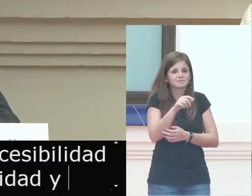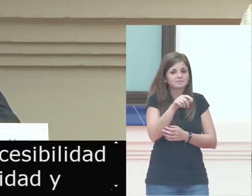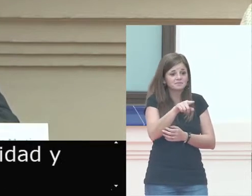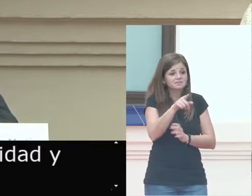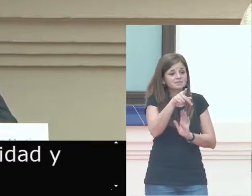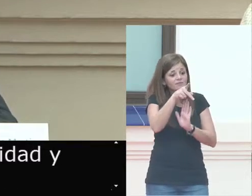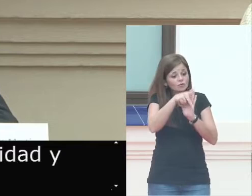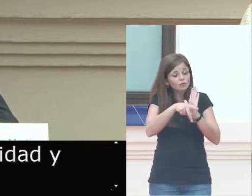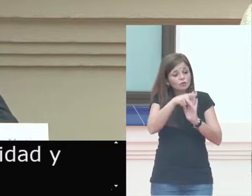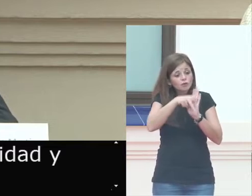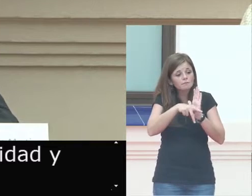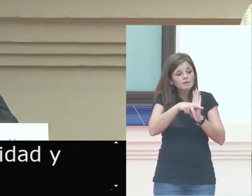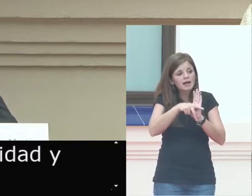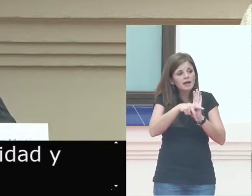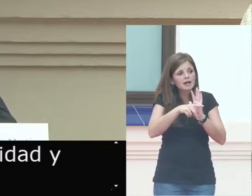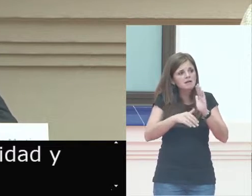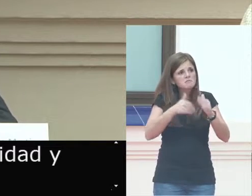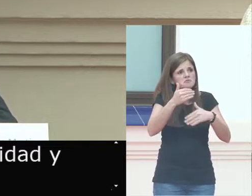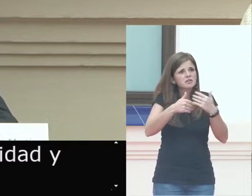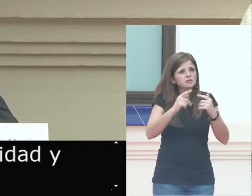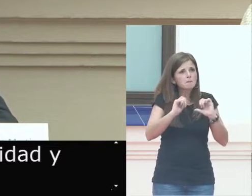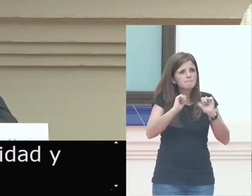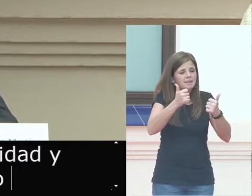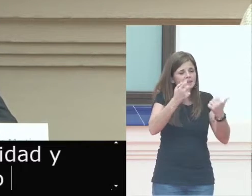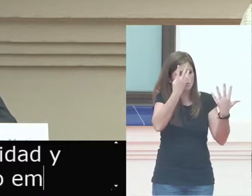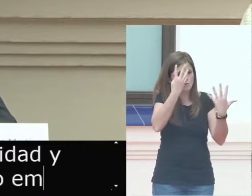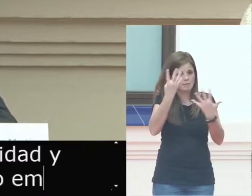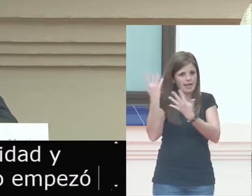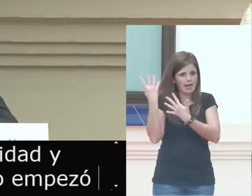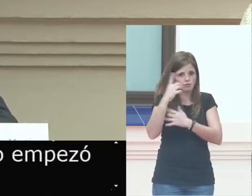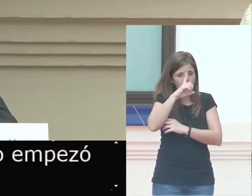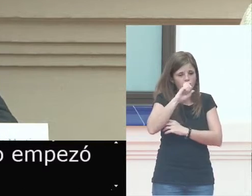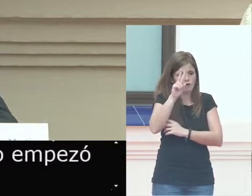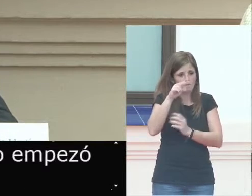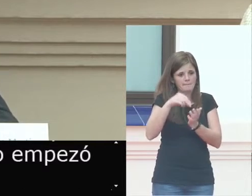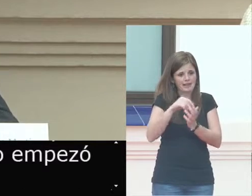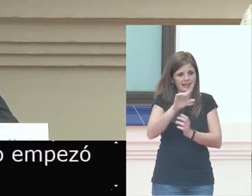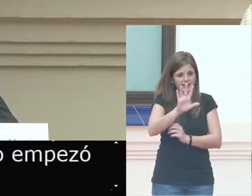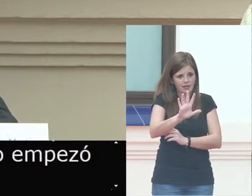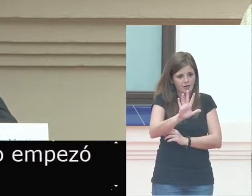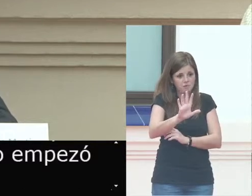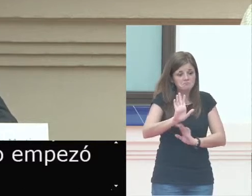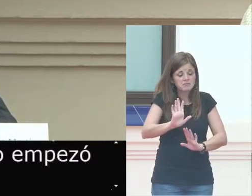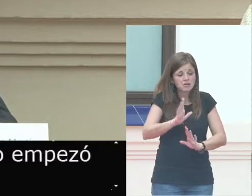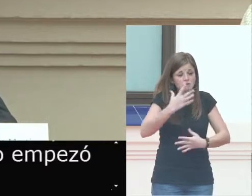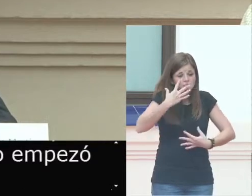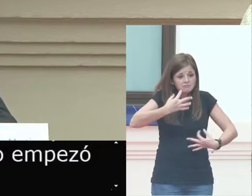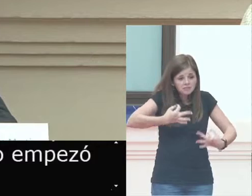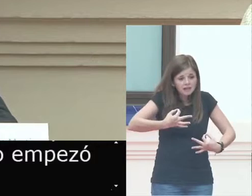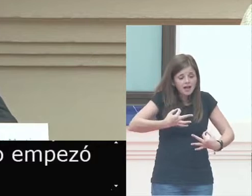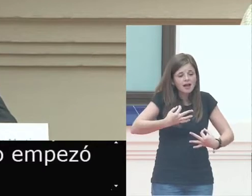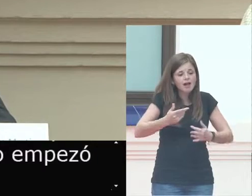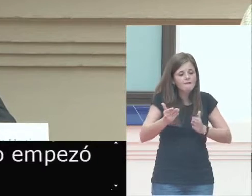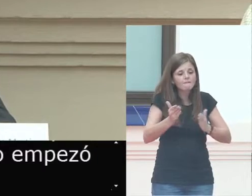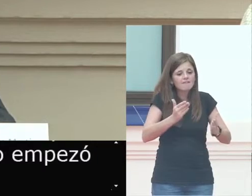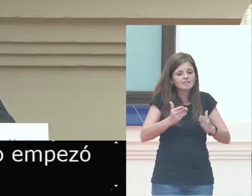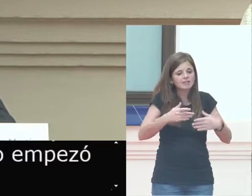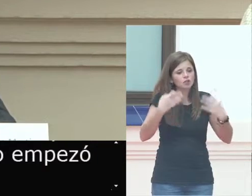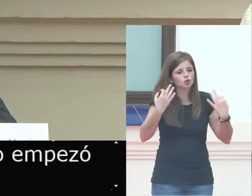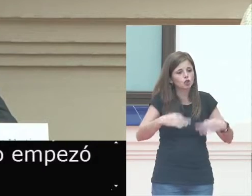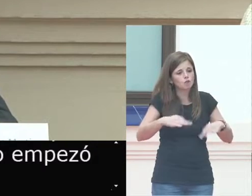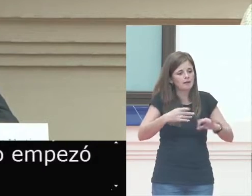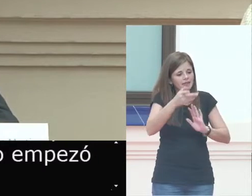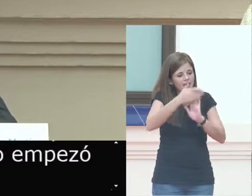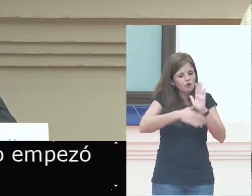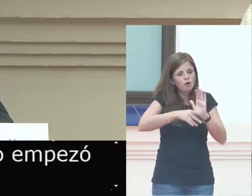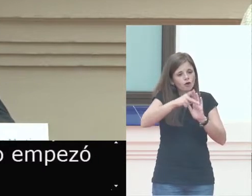esta norma, el proceso empezó hace 9 años, en 2005, aunque en realidad la fase pura y dura de normalización, de hacer el